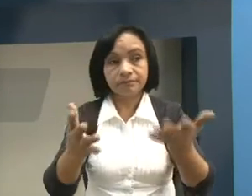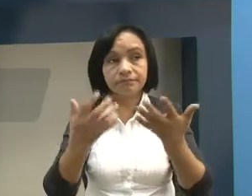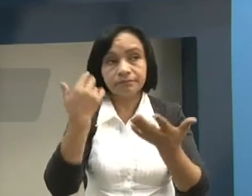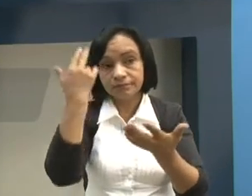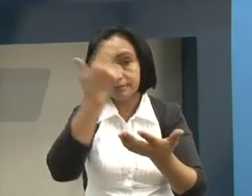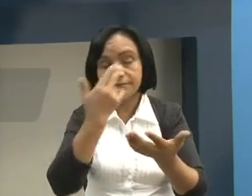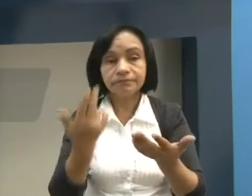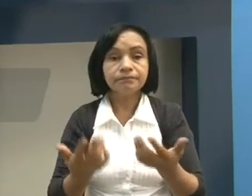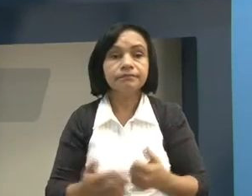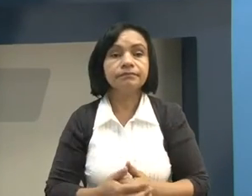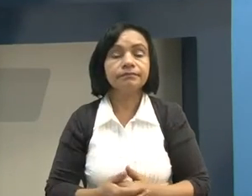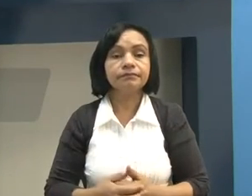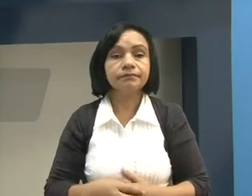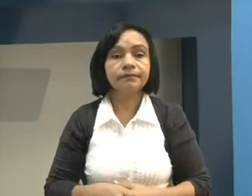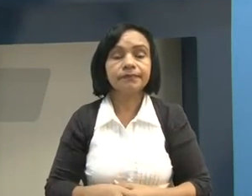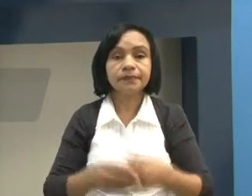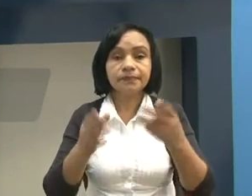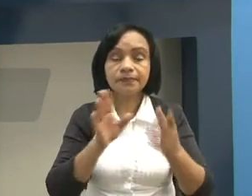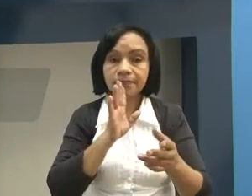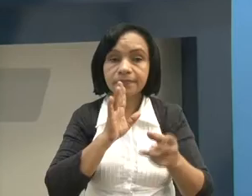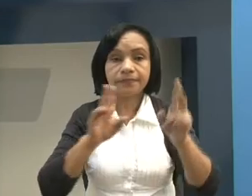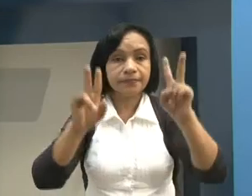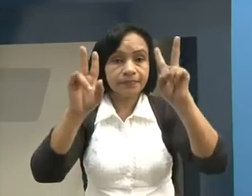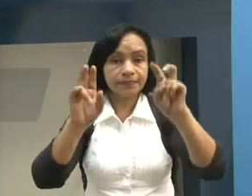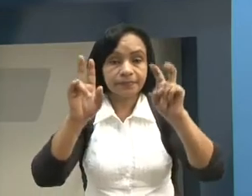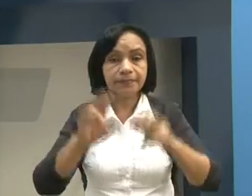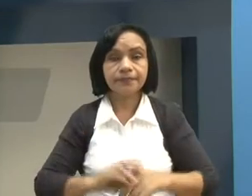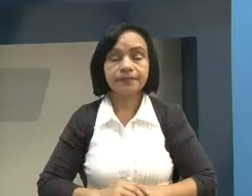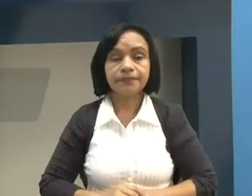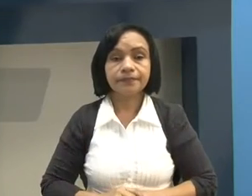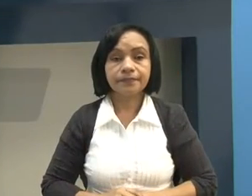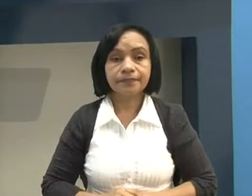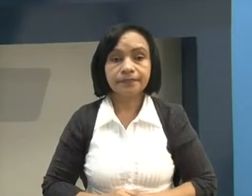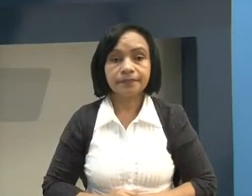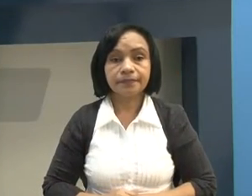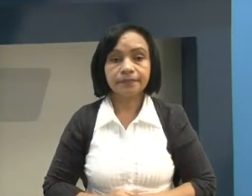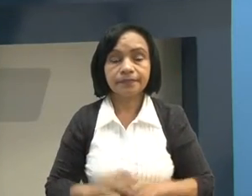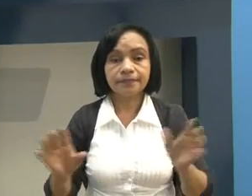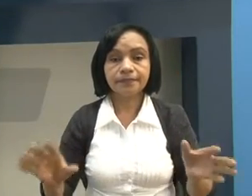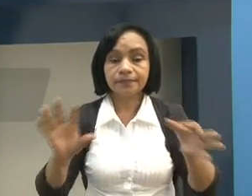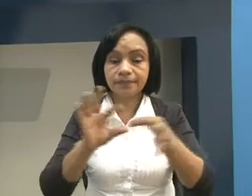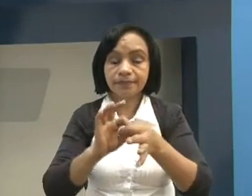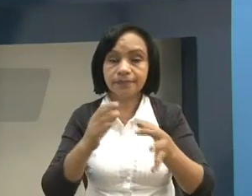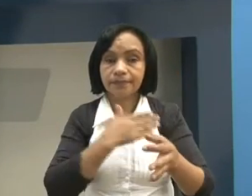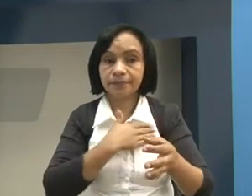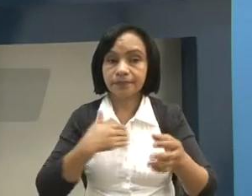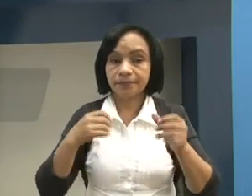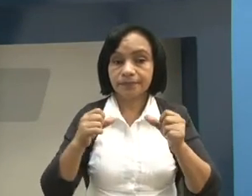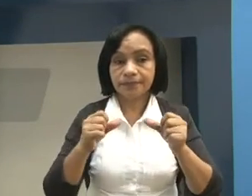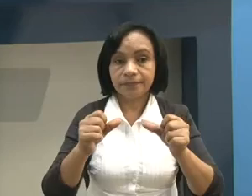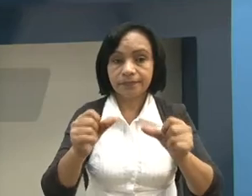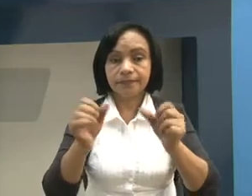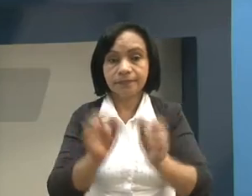consultarle, diputado, respecto a ese ámbito, que es también parte de la mejora continua y parte vital